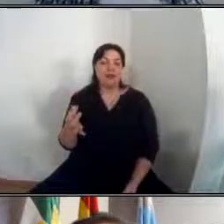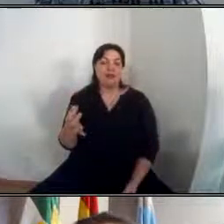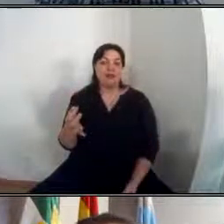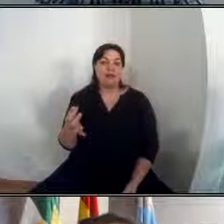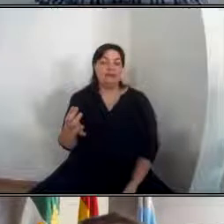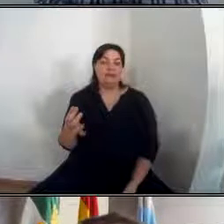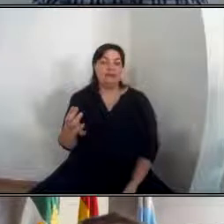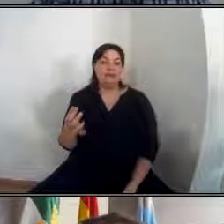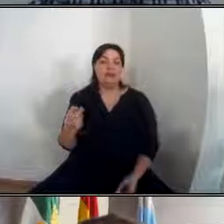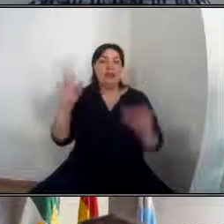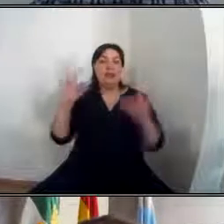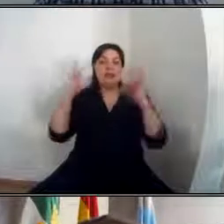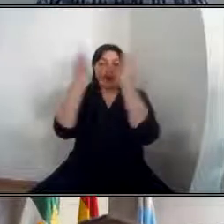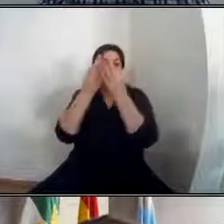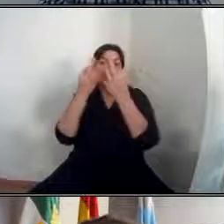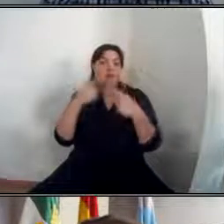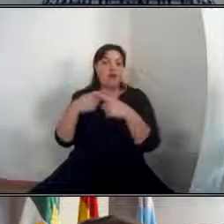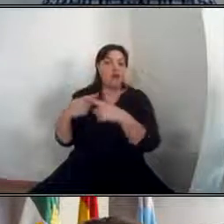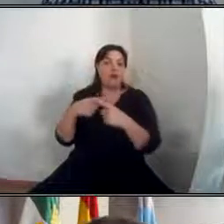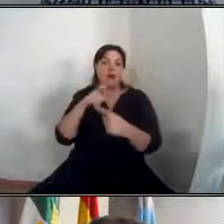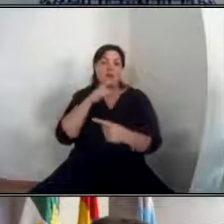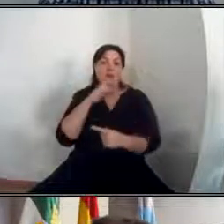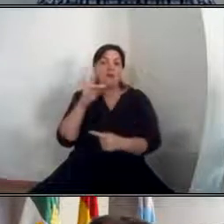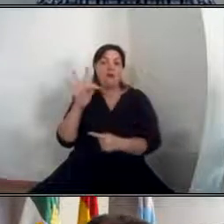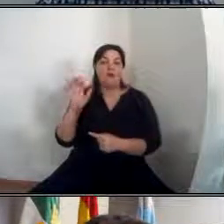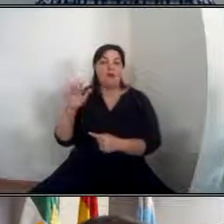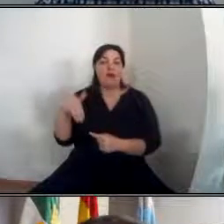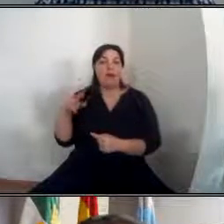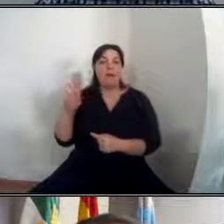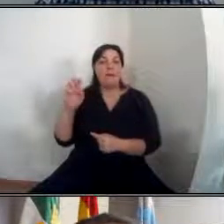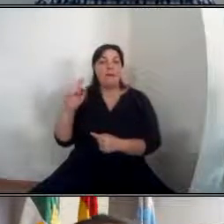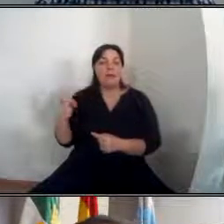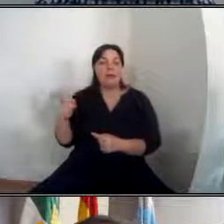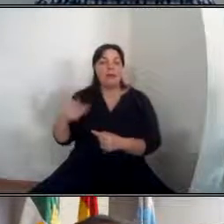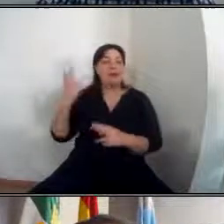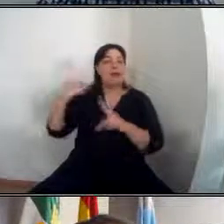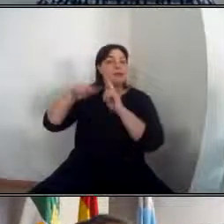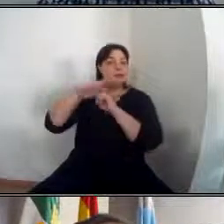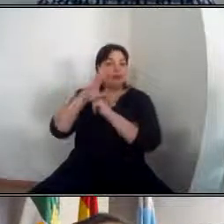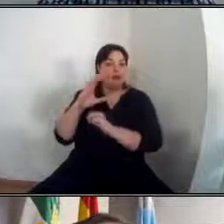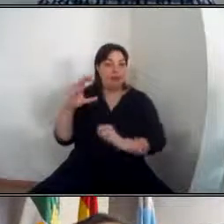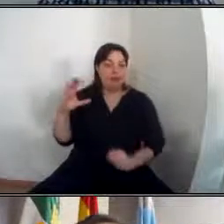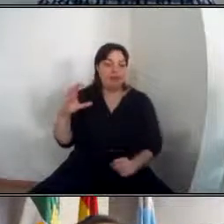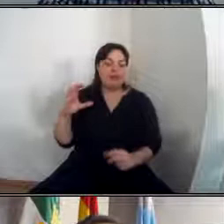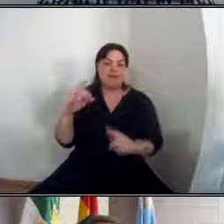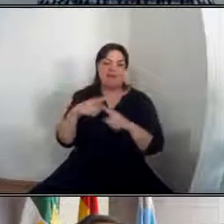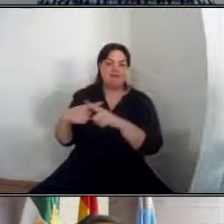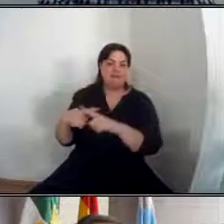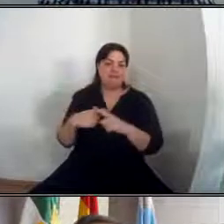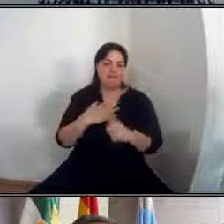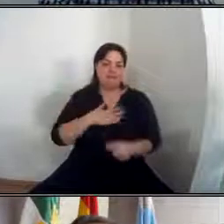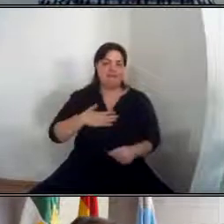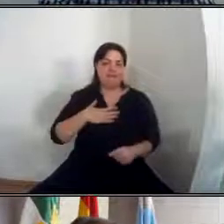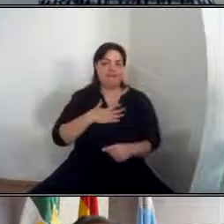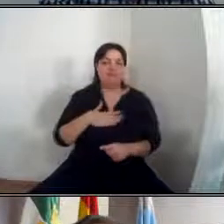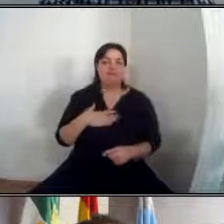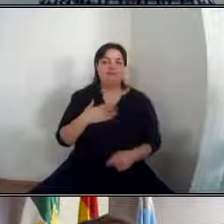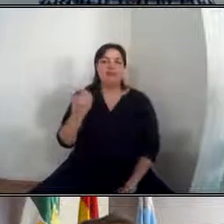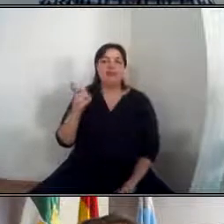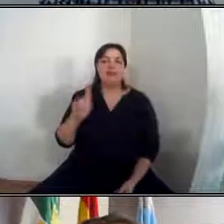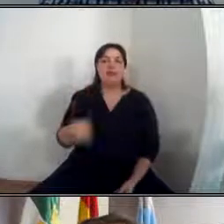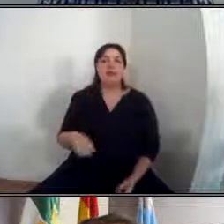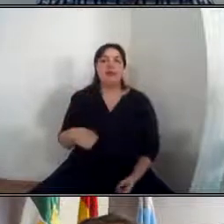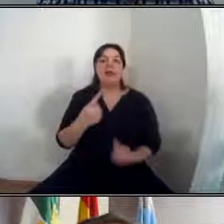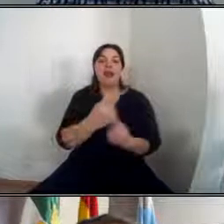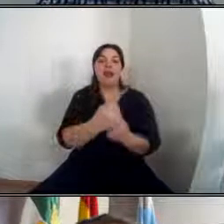este seminario con FEMPES, con la Diputación de Cáceres y con todos